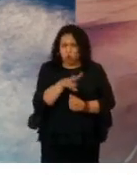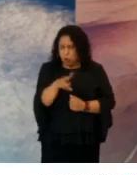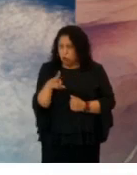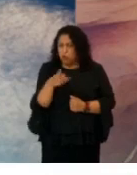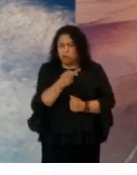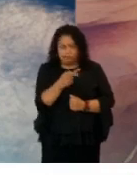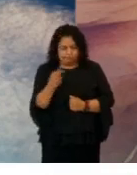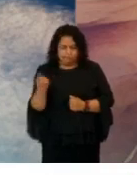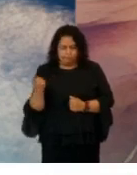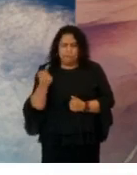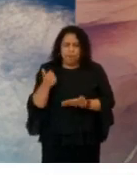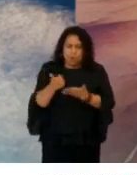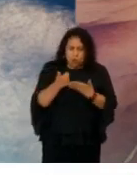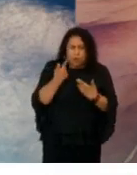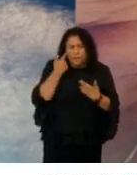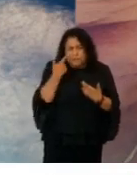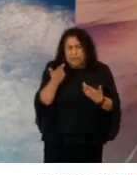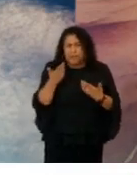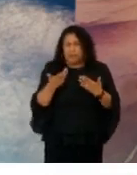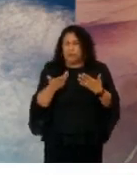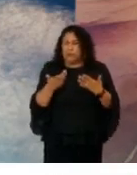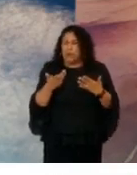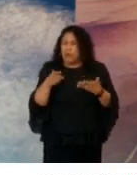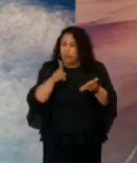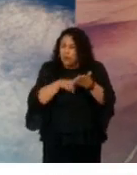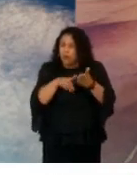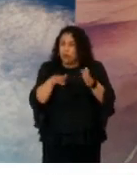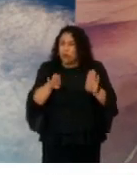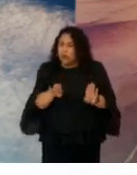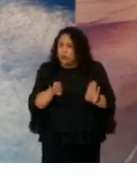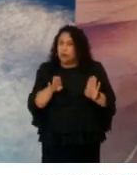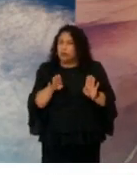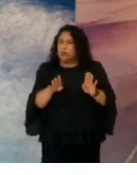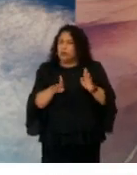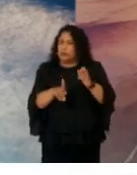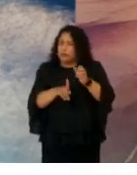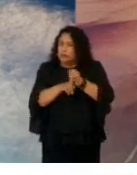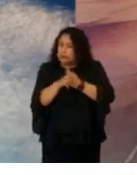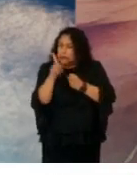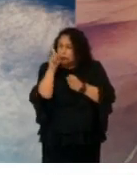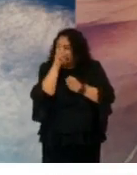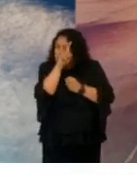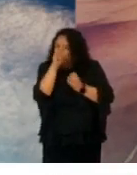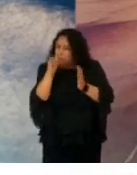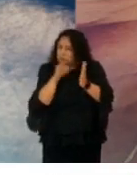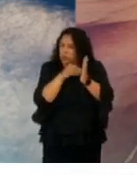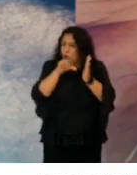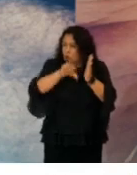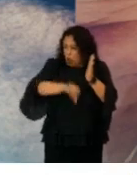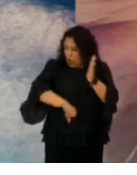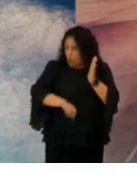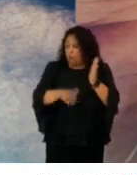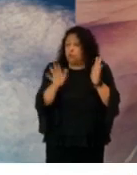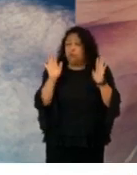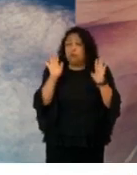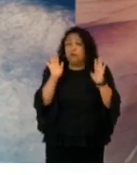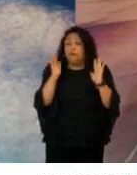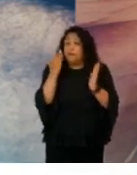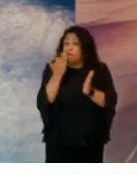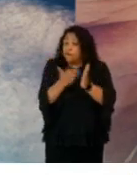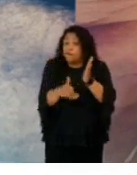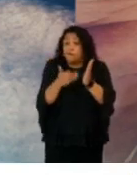poco a caracterizar los dilemas de la demanda agregada en estos tiempos. Me queda de